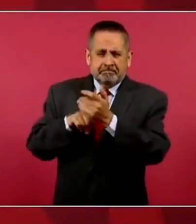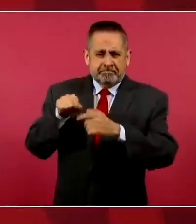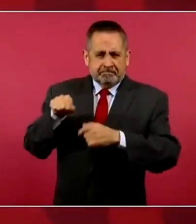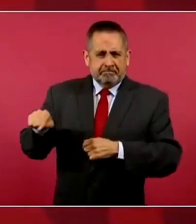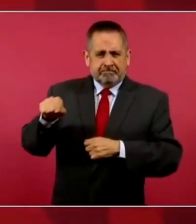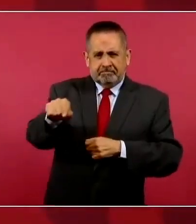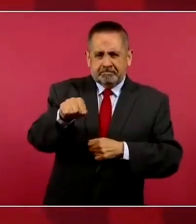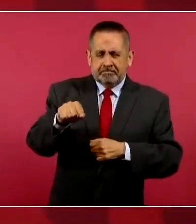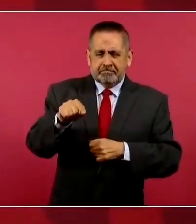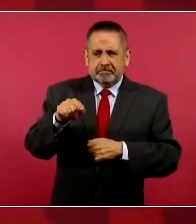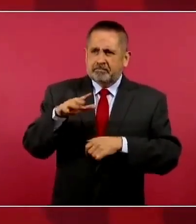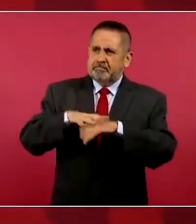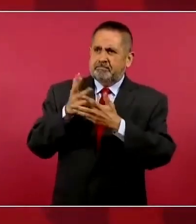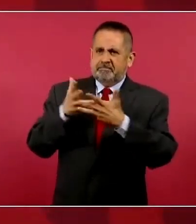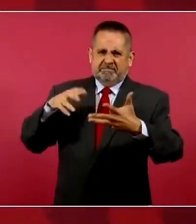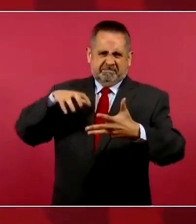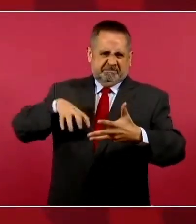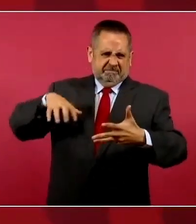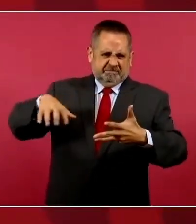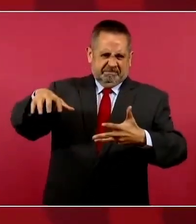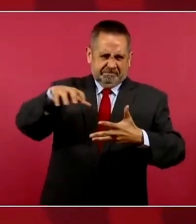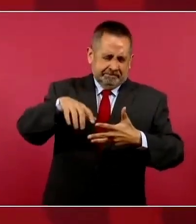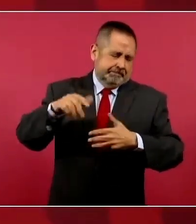las coloniales,